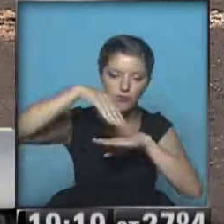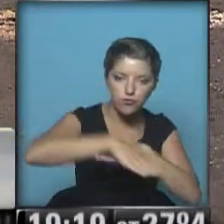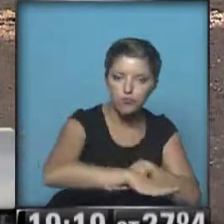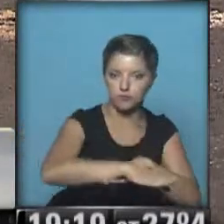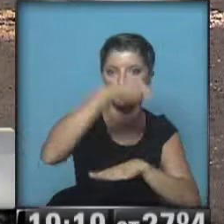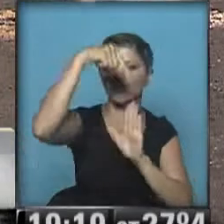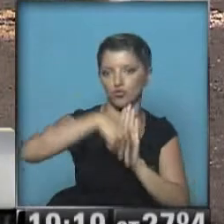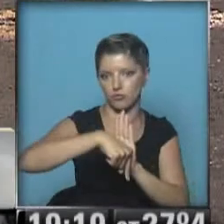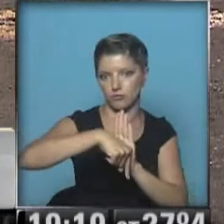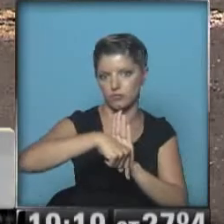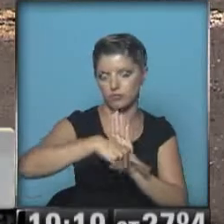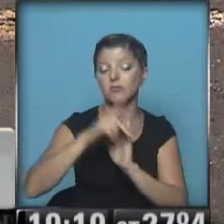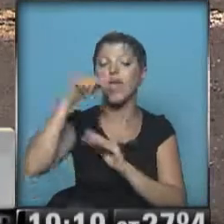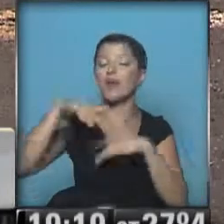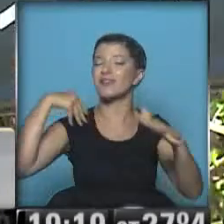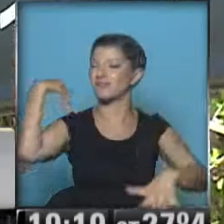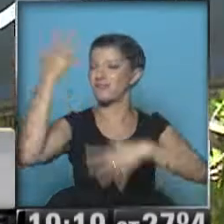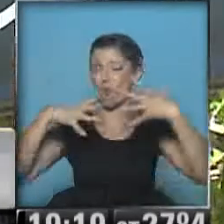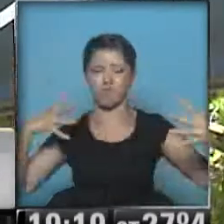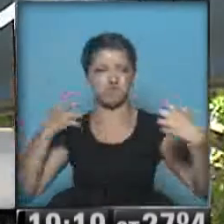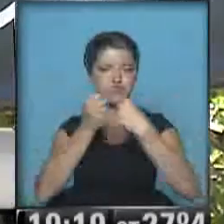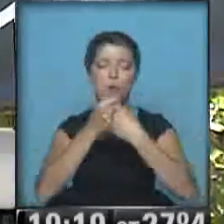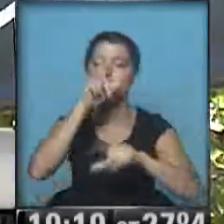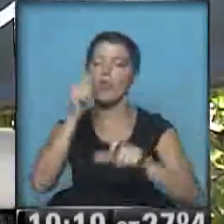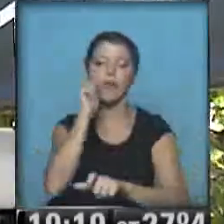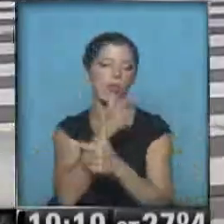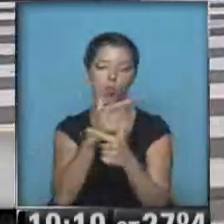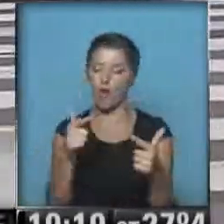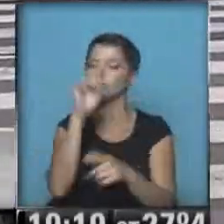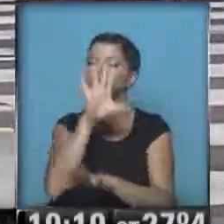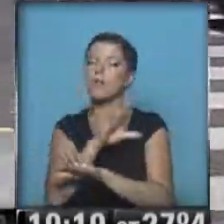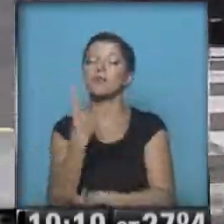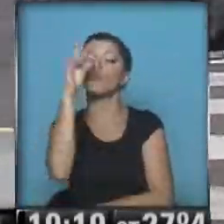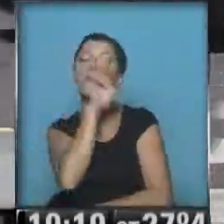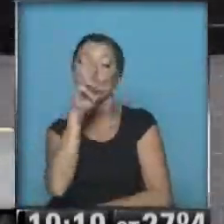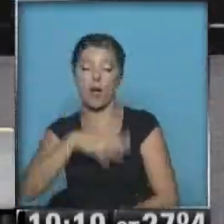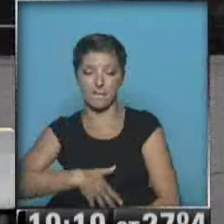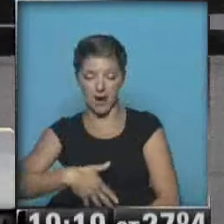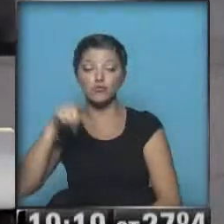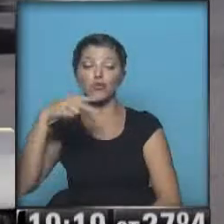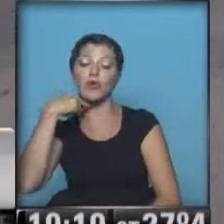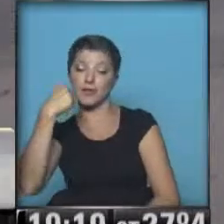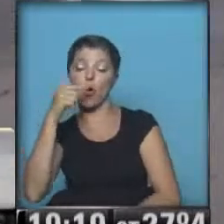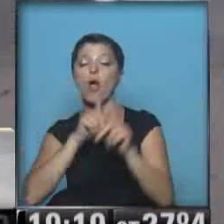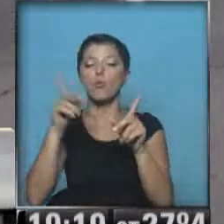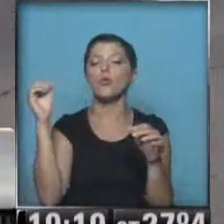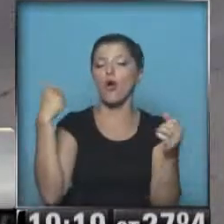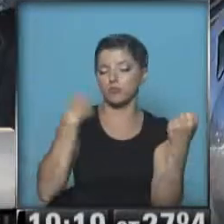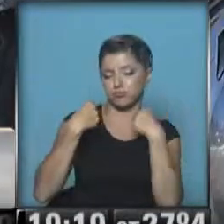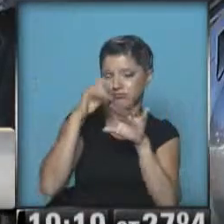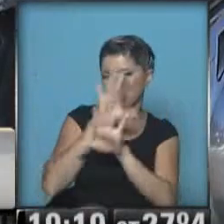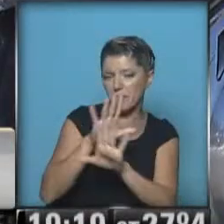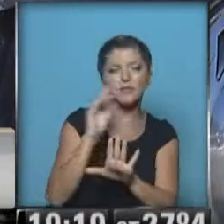Sur. A pesar de la violencia del impacto, no hubo víctimas y solo una mujer embarazada y su hijo recibieron algunos golpes y